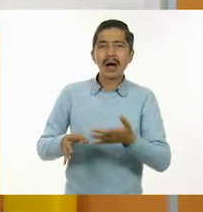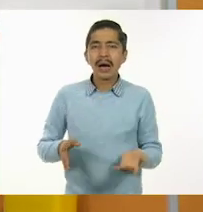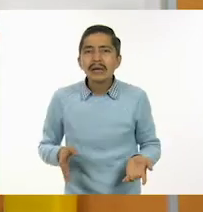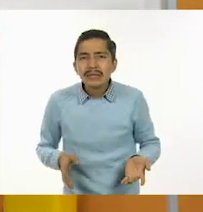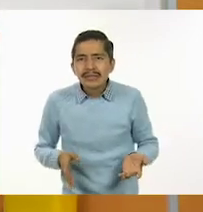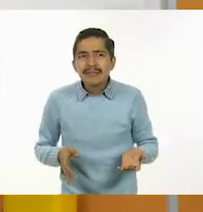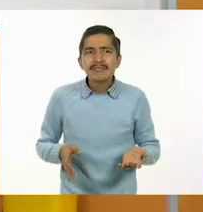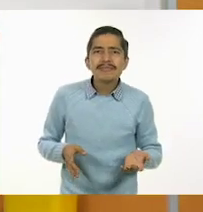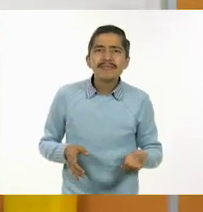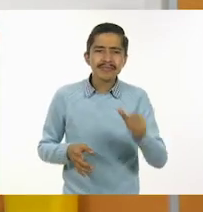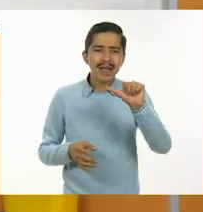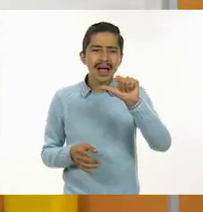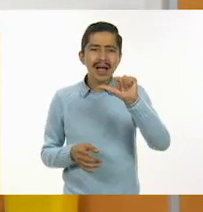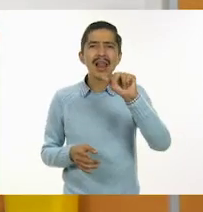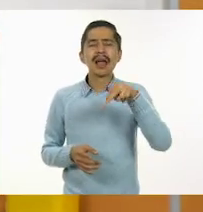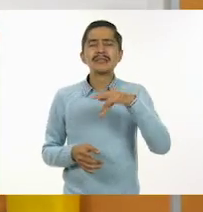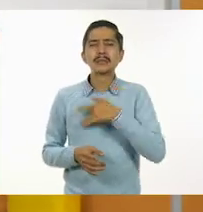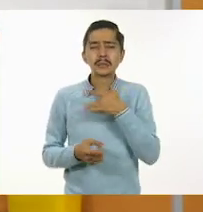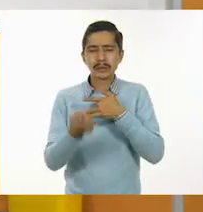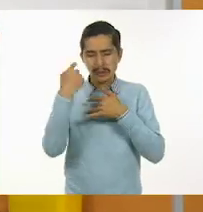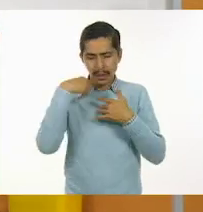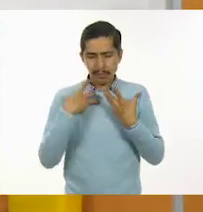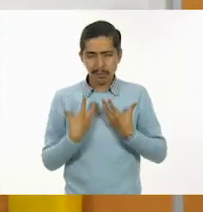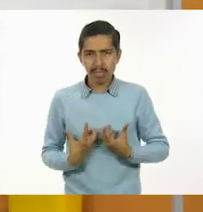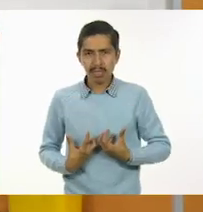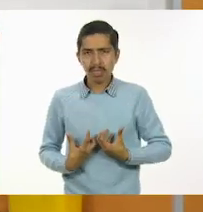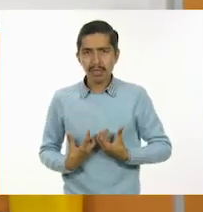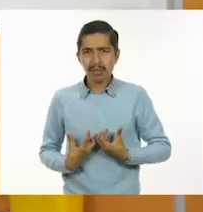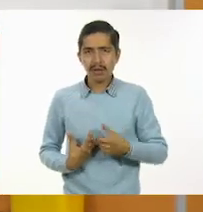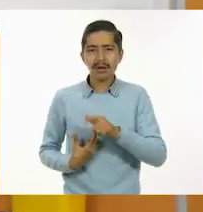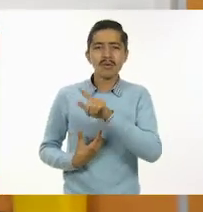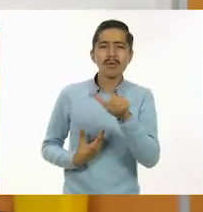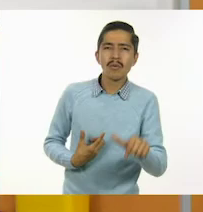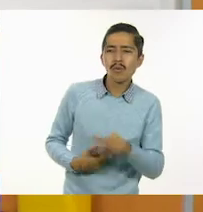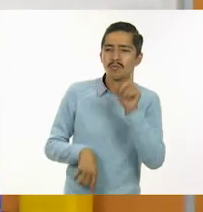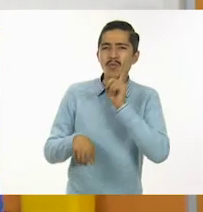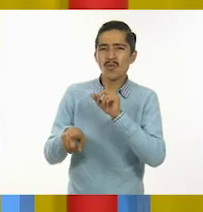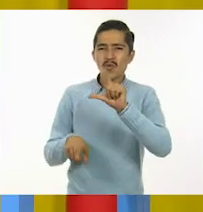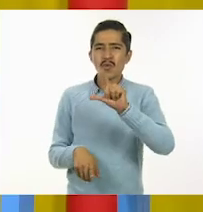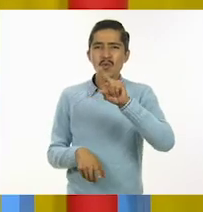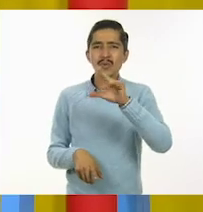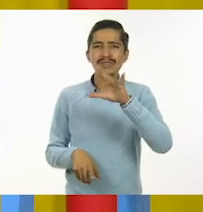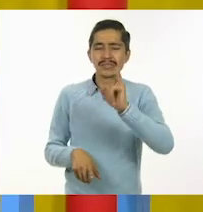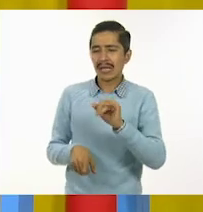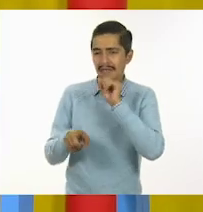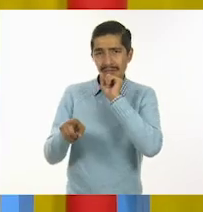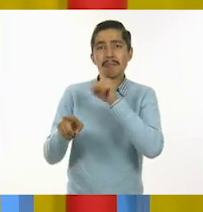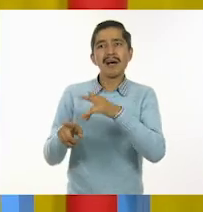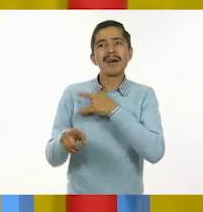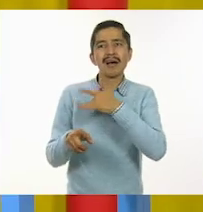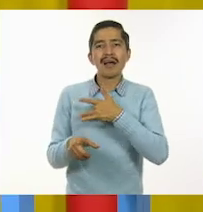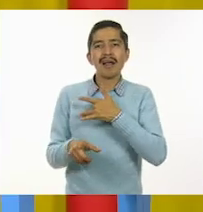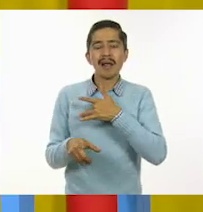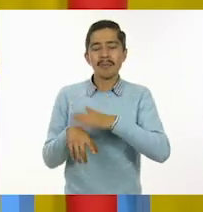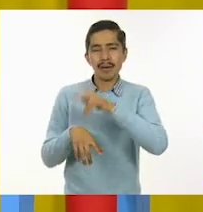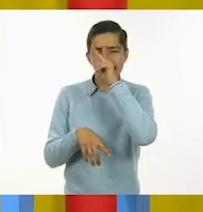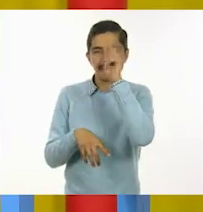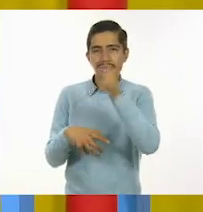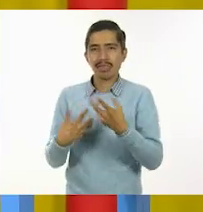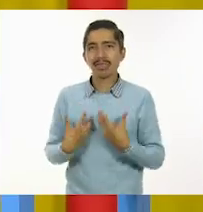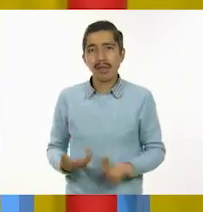Alan se habría sentido muy mal y después Lucy se habría sentido también fatal. ¡Ay, sí! Y entonces